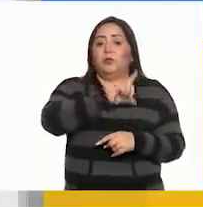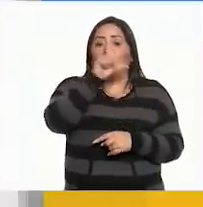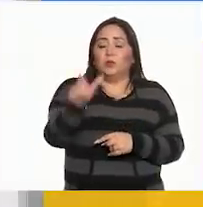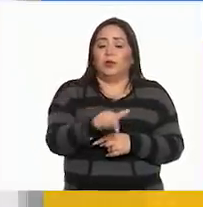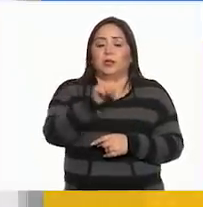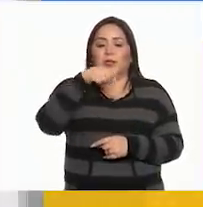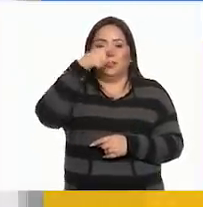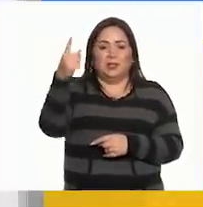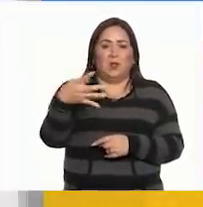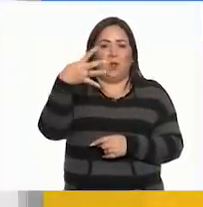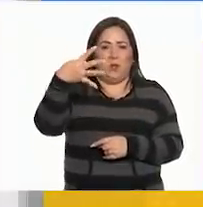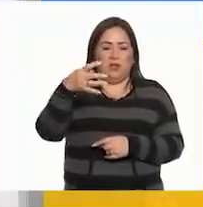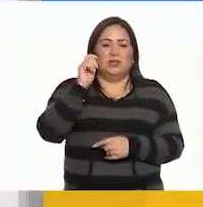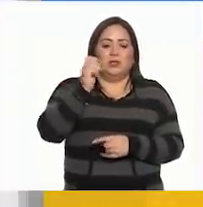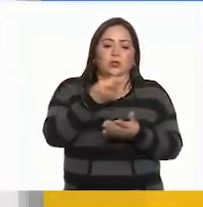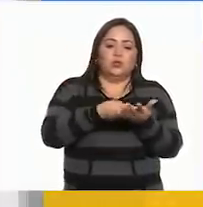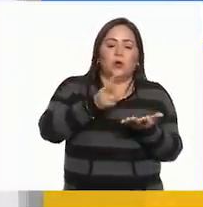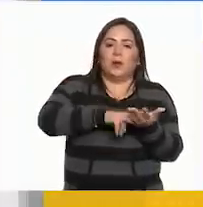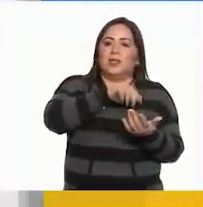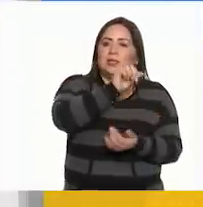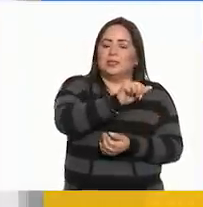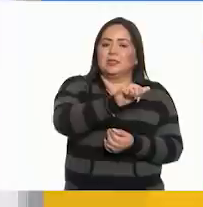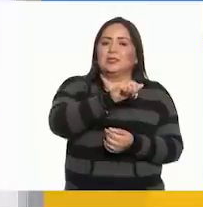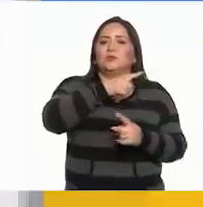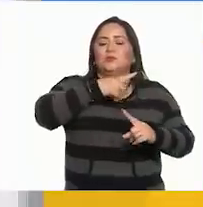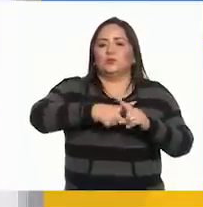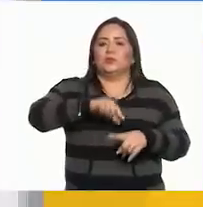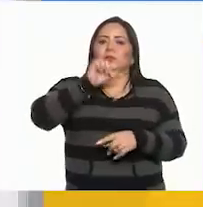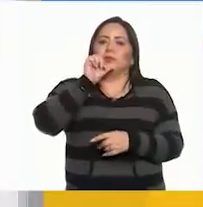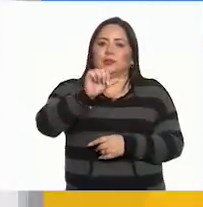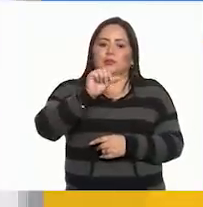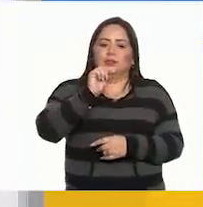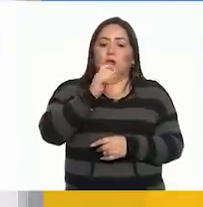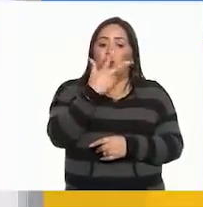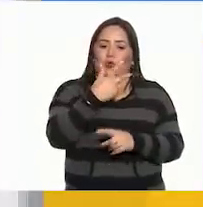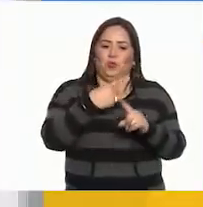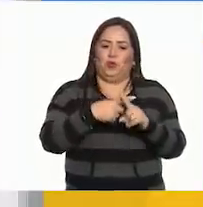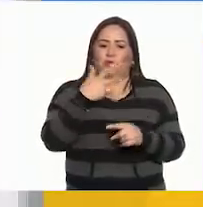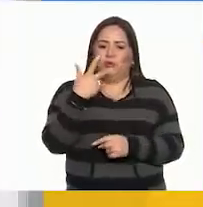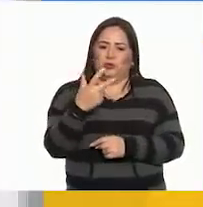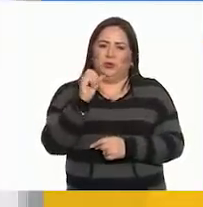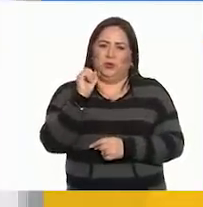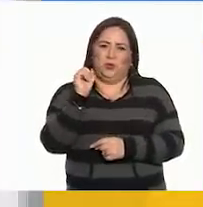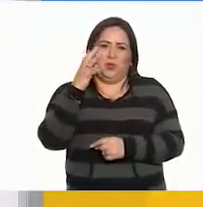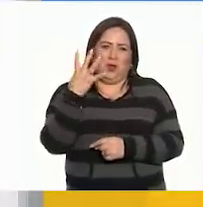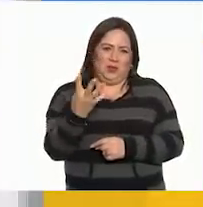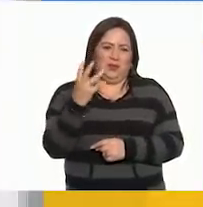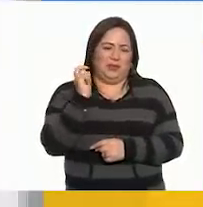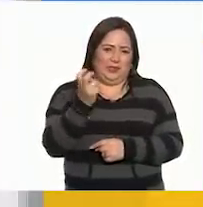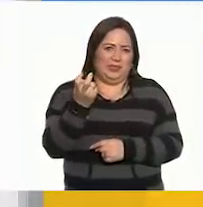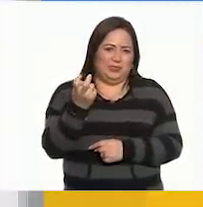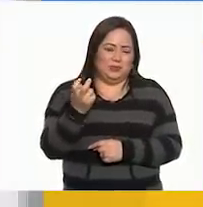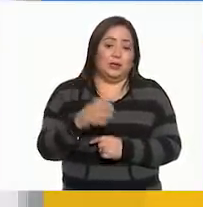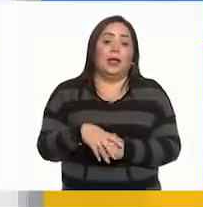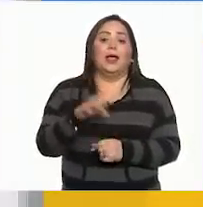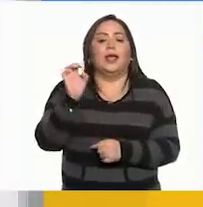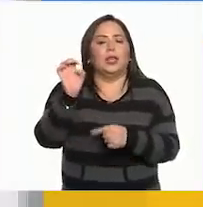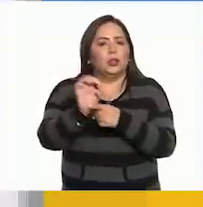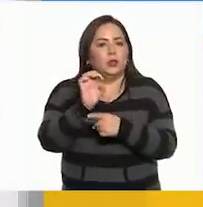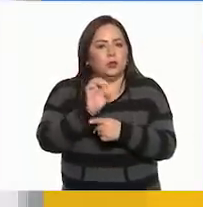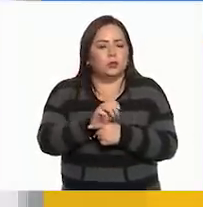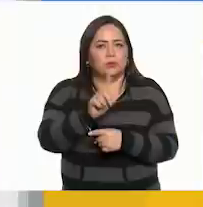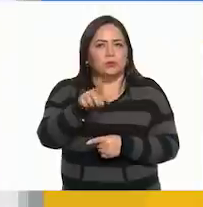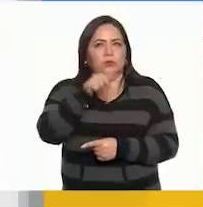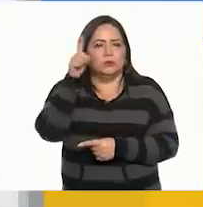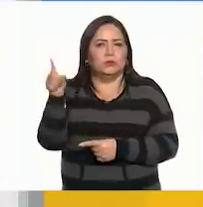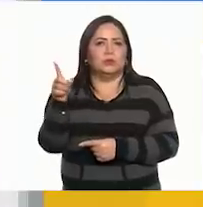la figura 4 es el doble de la anterior, o sea, 8 por 8, que son 64. Entonces, la